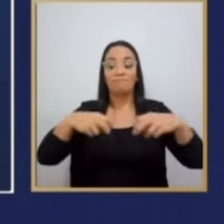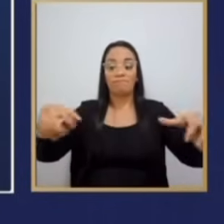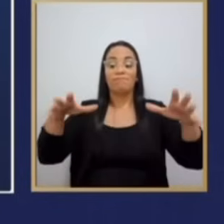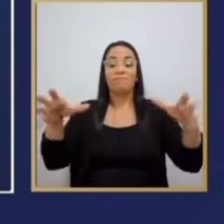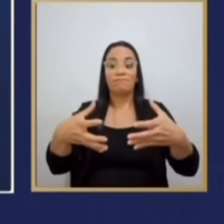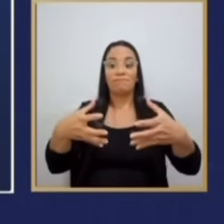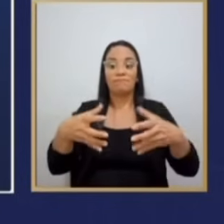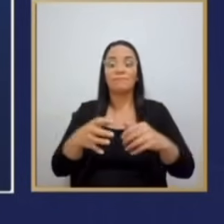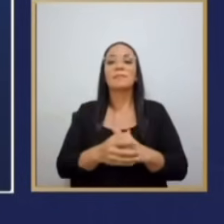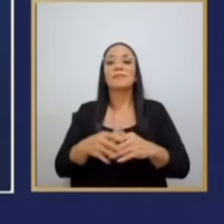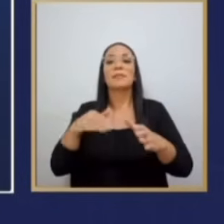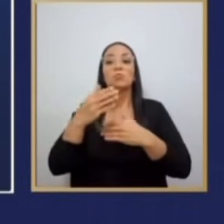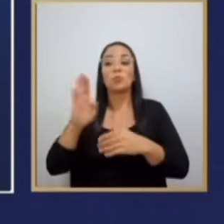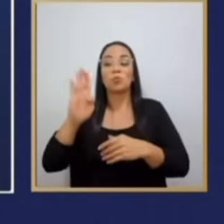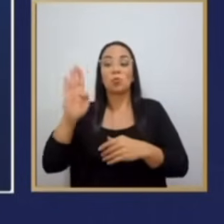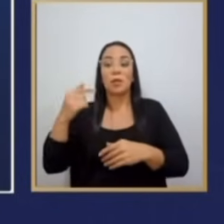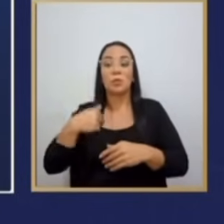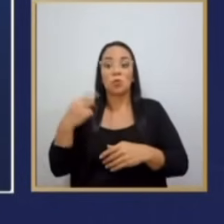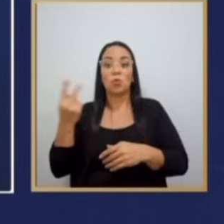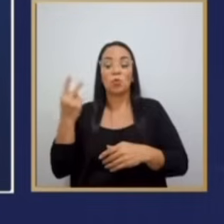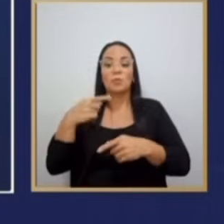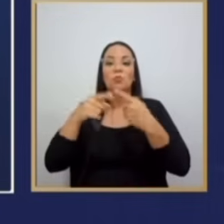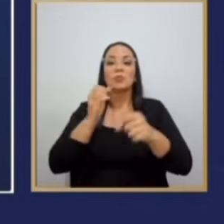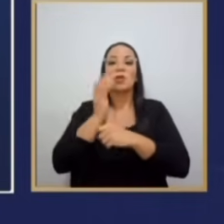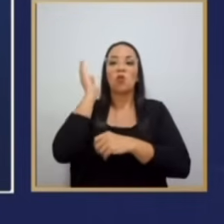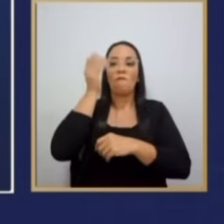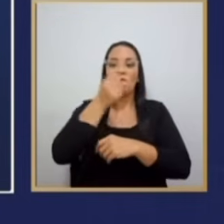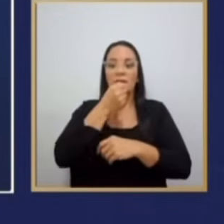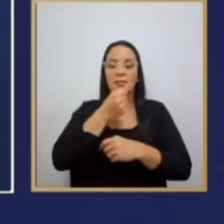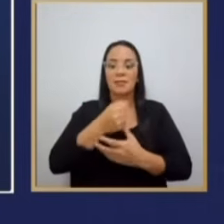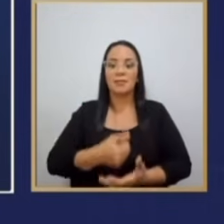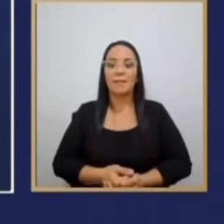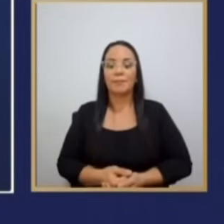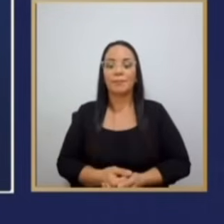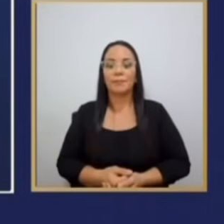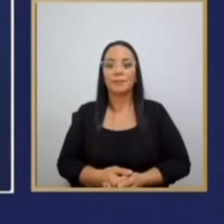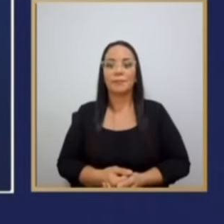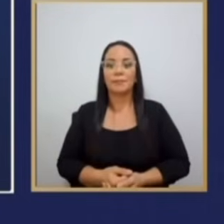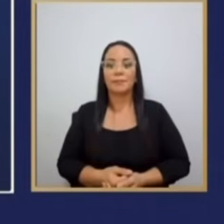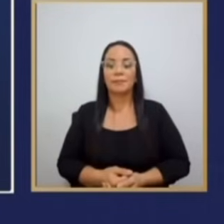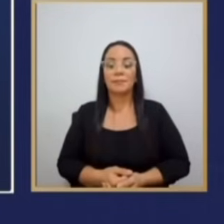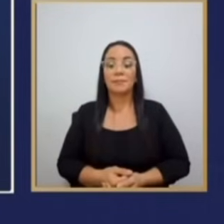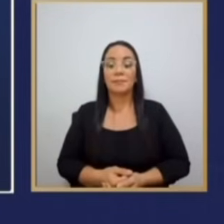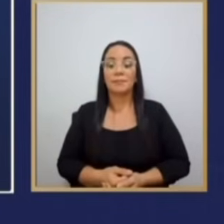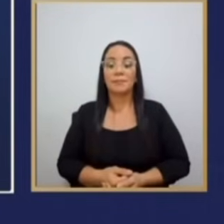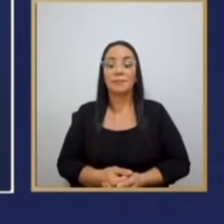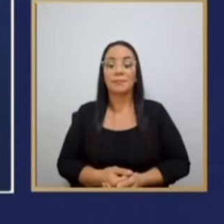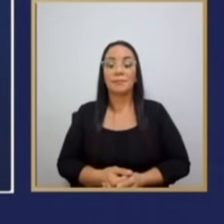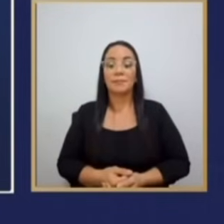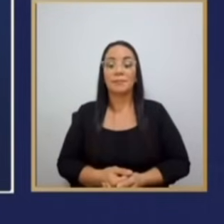el señor Bukele y yo haremos una conferencia de prensa. Ahí sí vamos a contestar las preguntas.